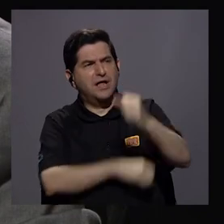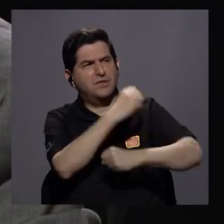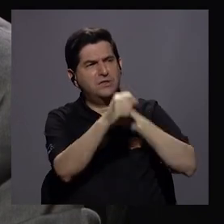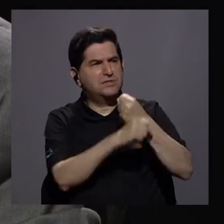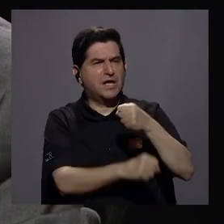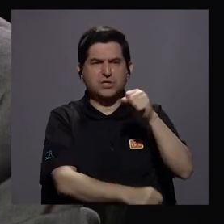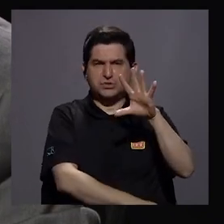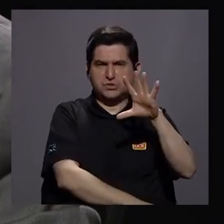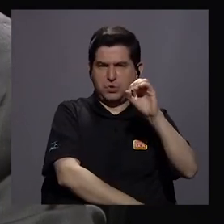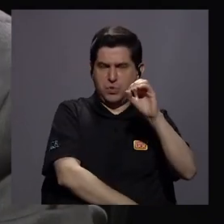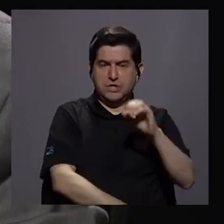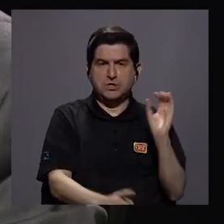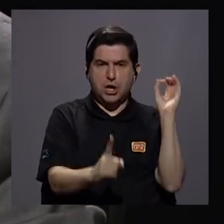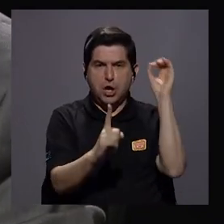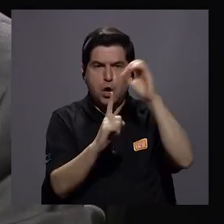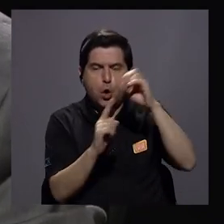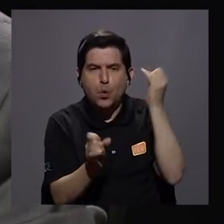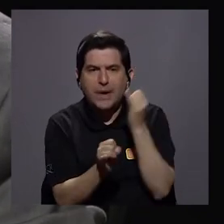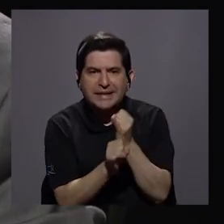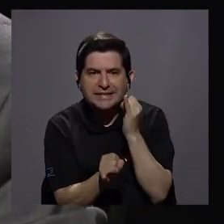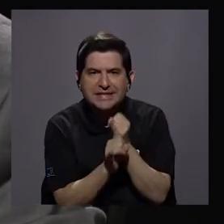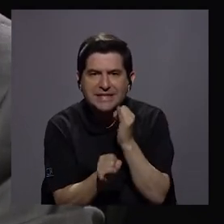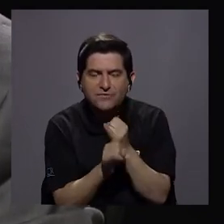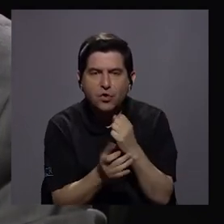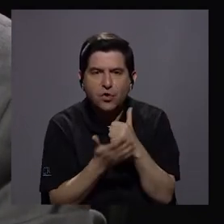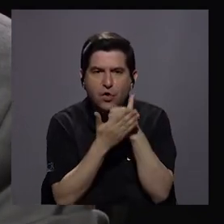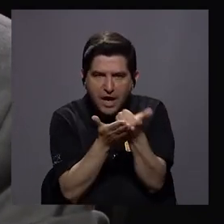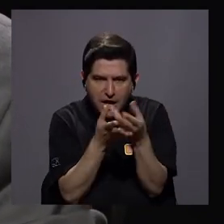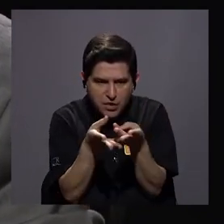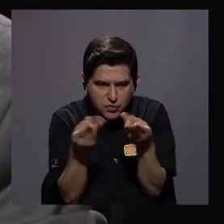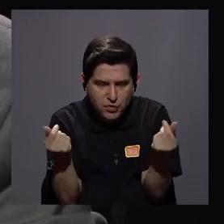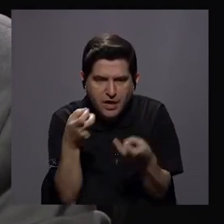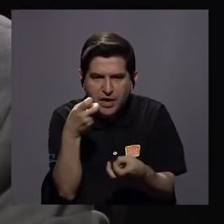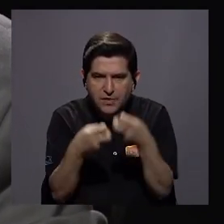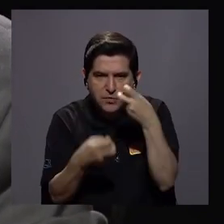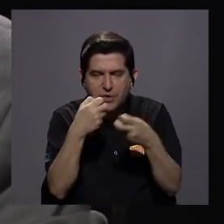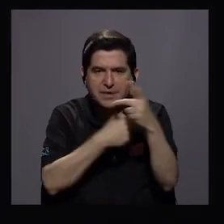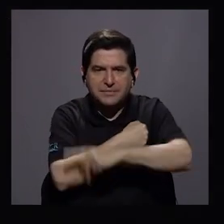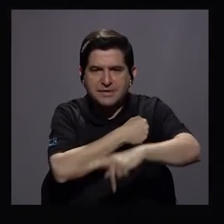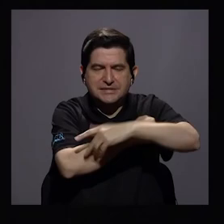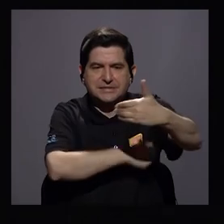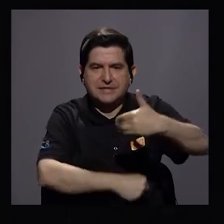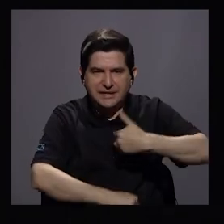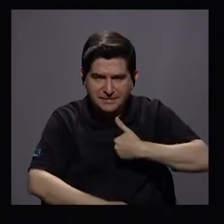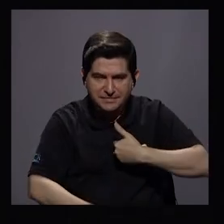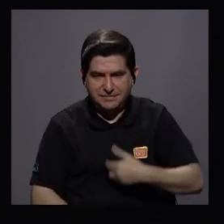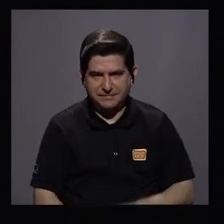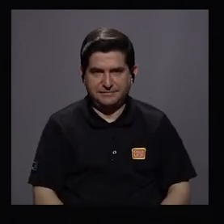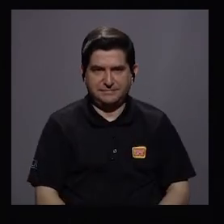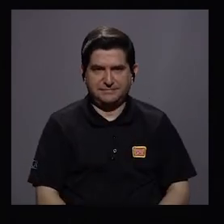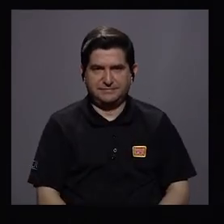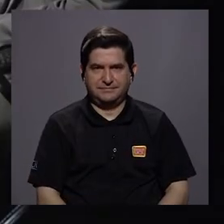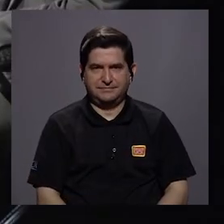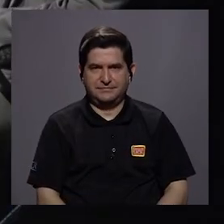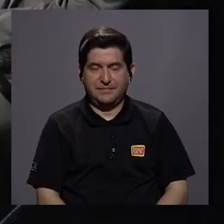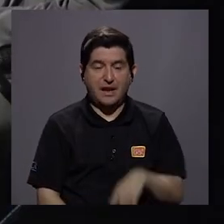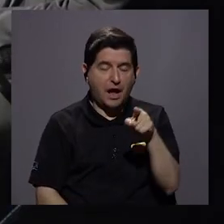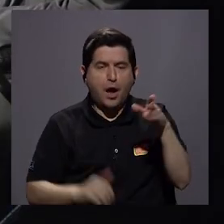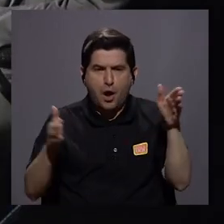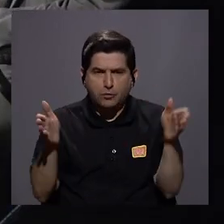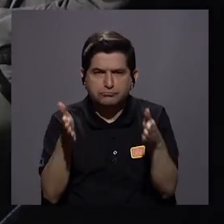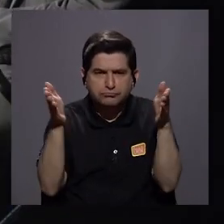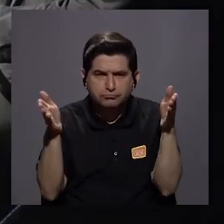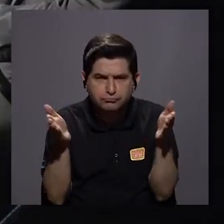50, el objetivo de ese instituto era ayudar a resolver los problemas que el país tenía. Uh-huh. Y fue